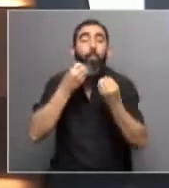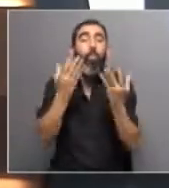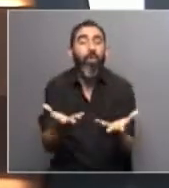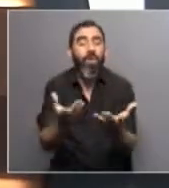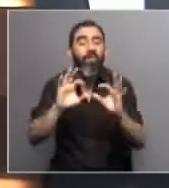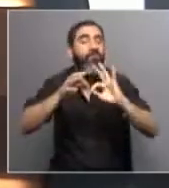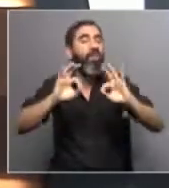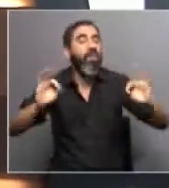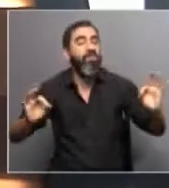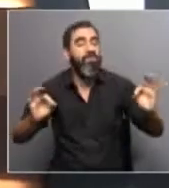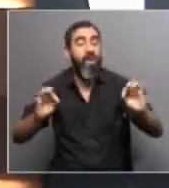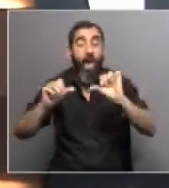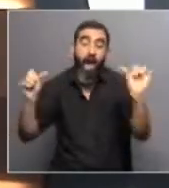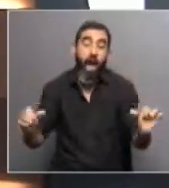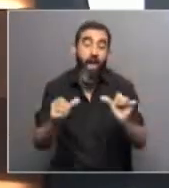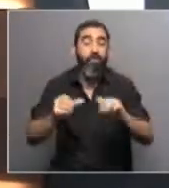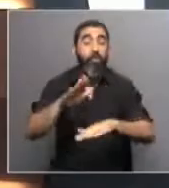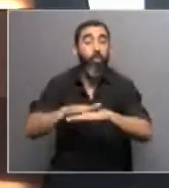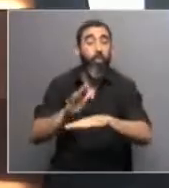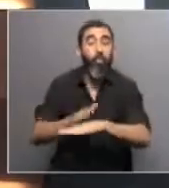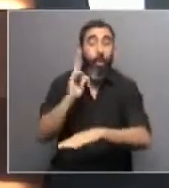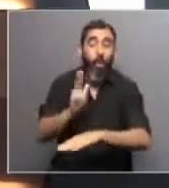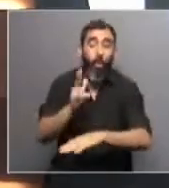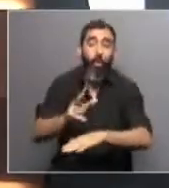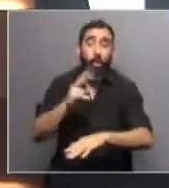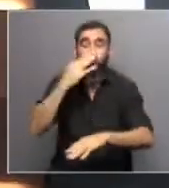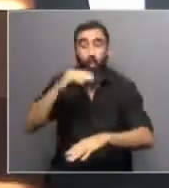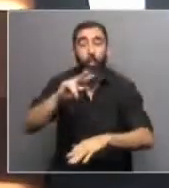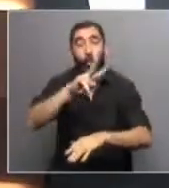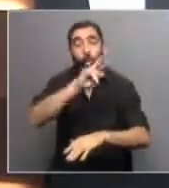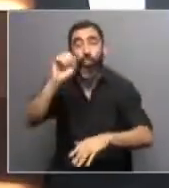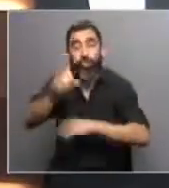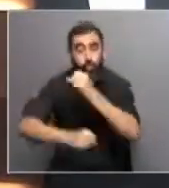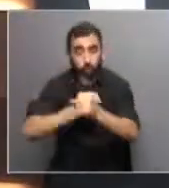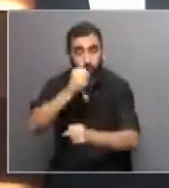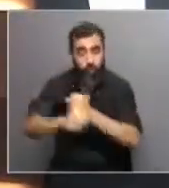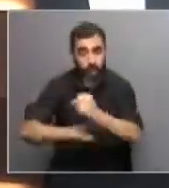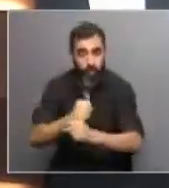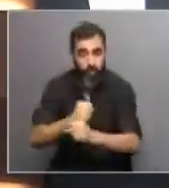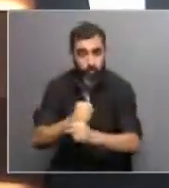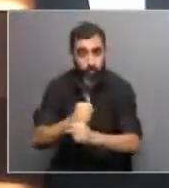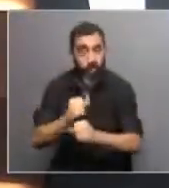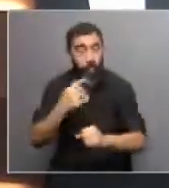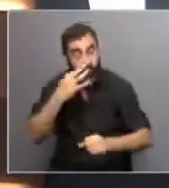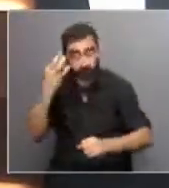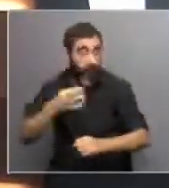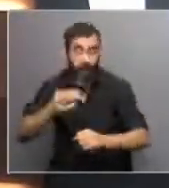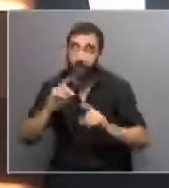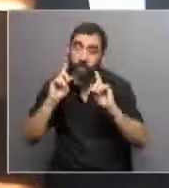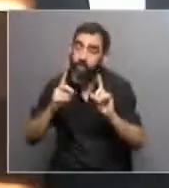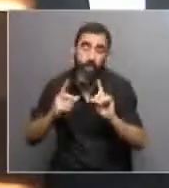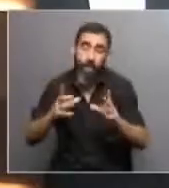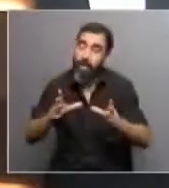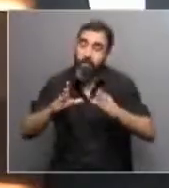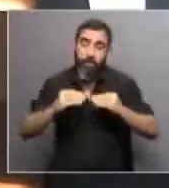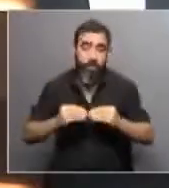una frase: la acción humana en los últimos 2 siglos. Es una verdad incómoda que debemos afrontar y